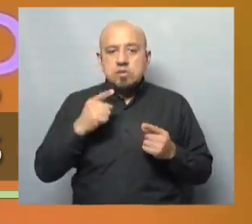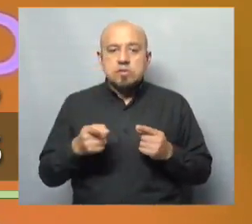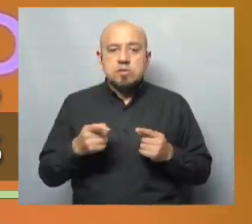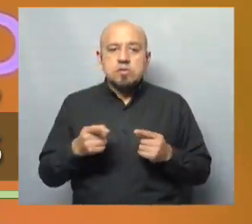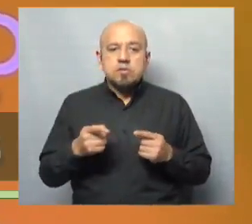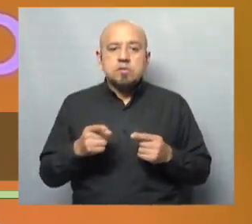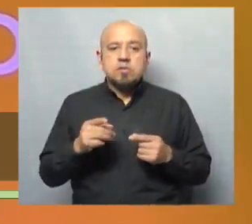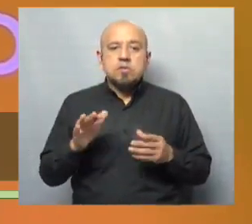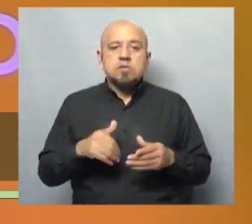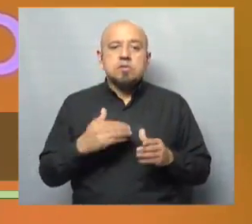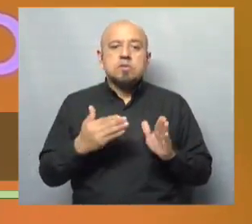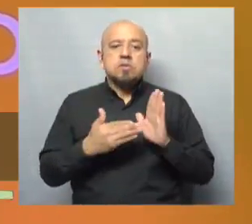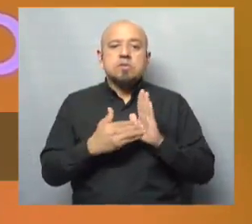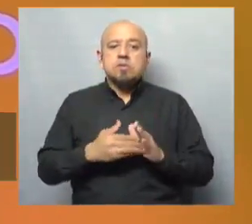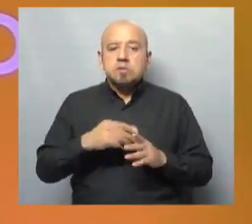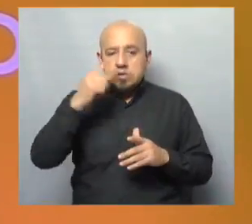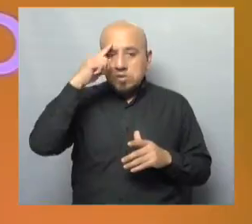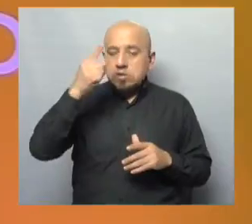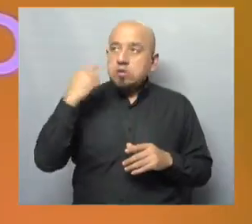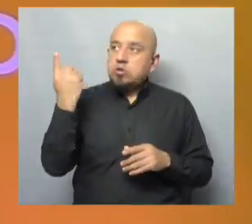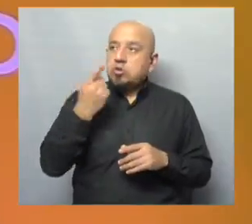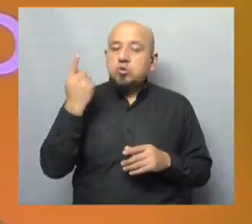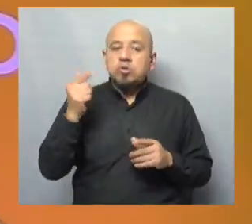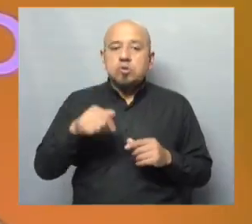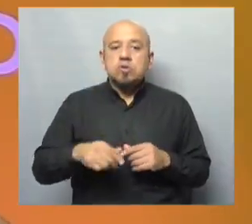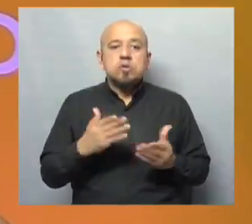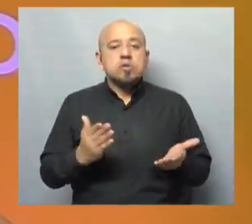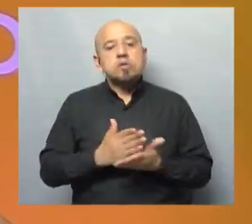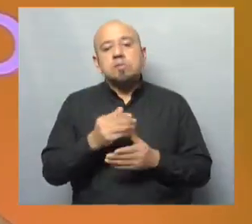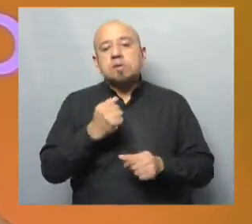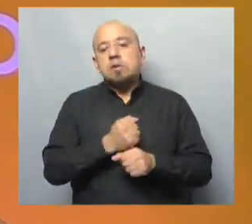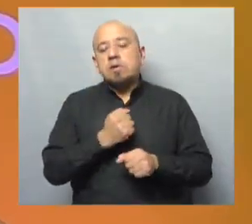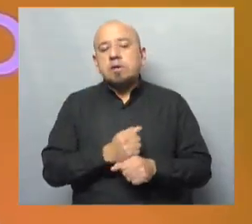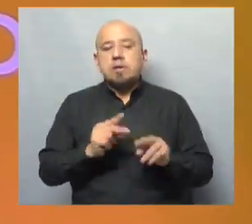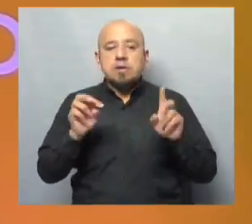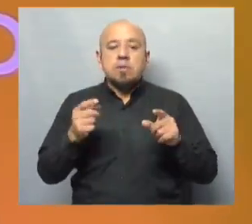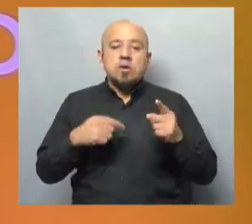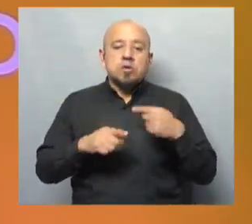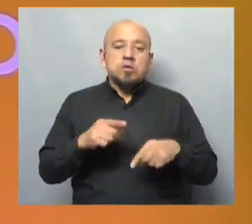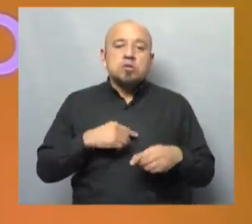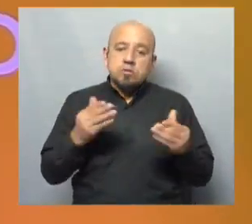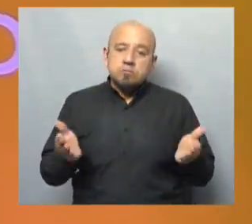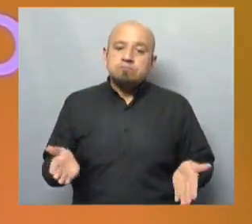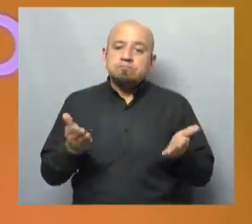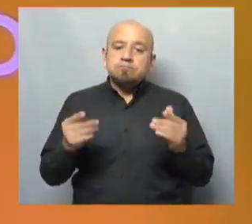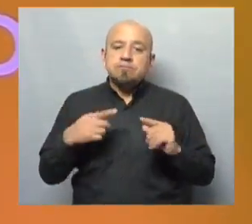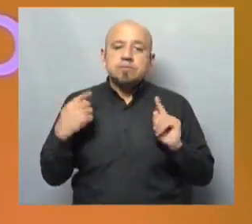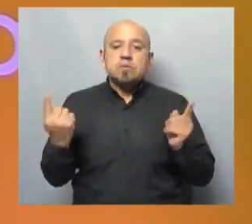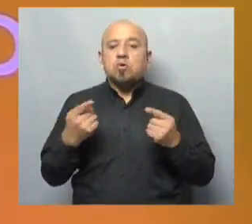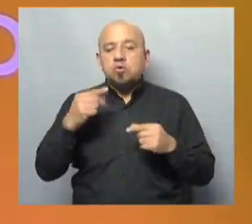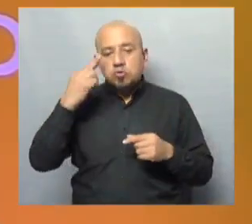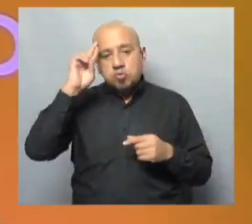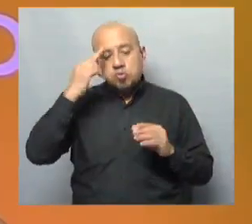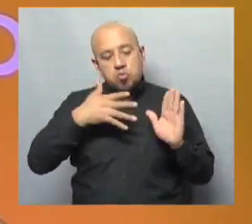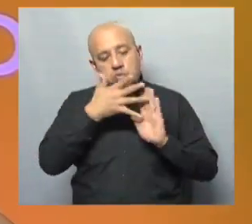traerá un referente internacional que permanentemente está trabajando en el tema e impulsar a que todos los laboratorios de nuestro